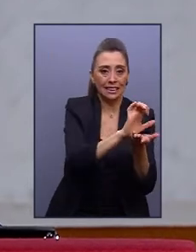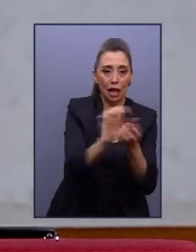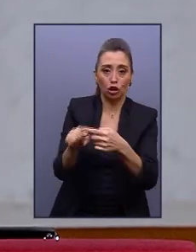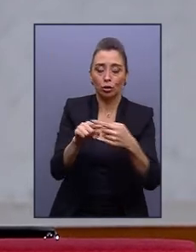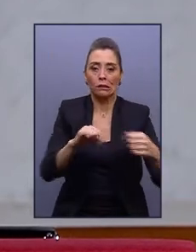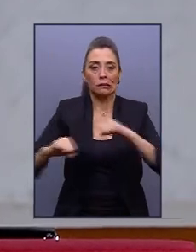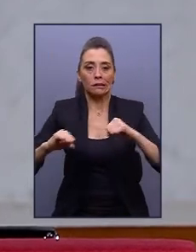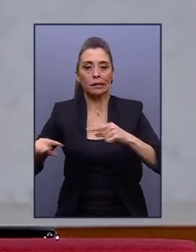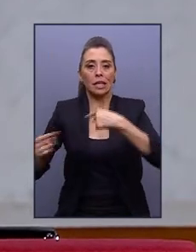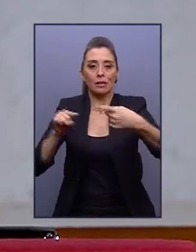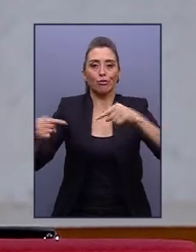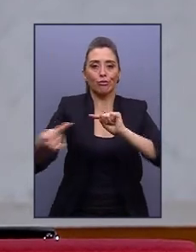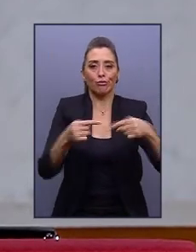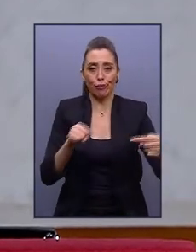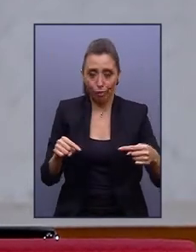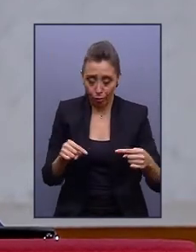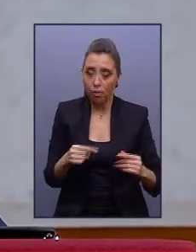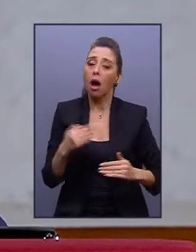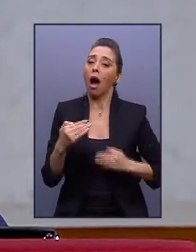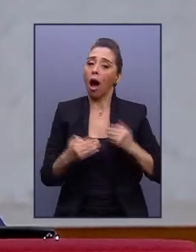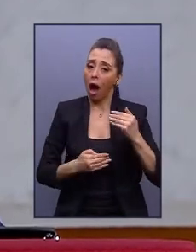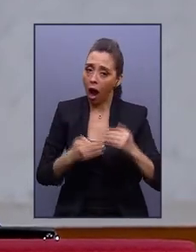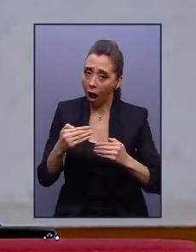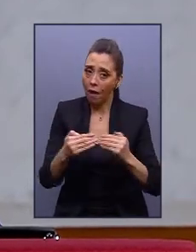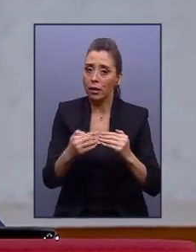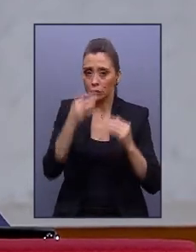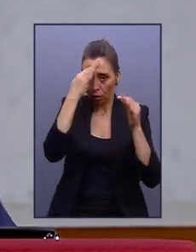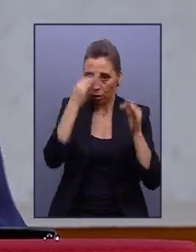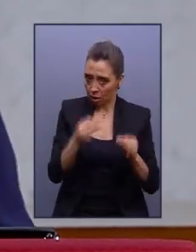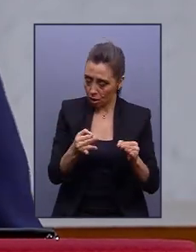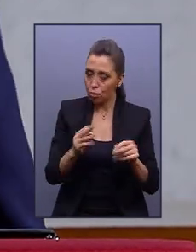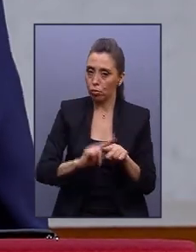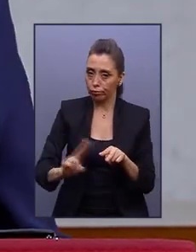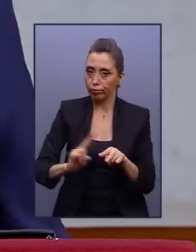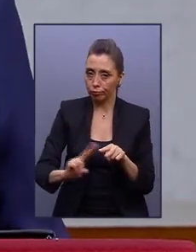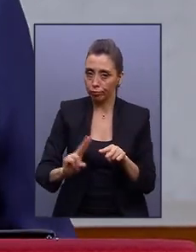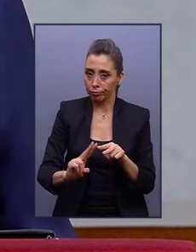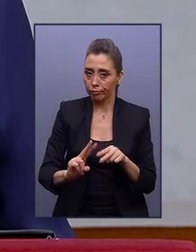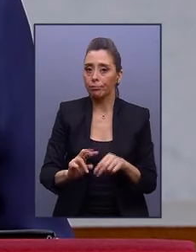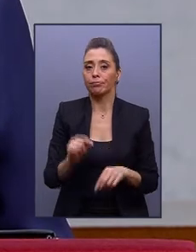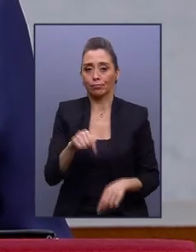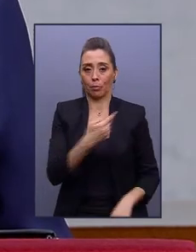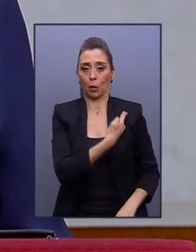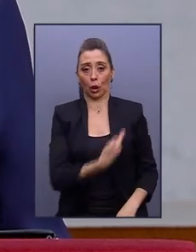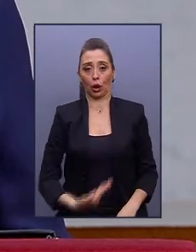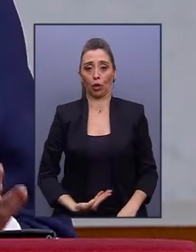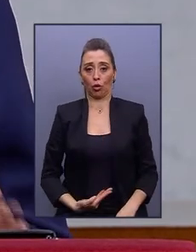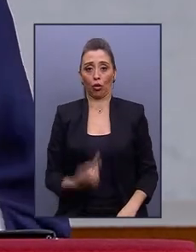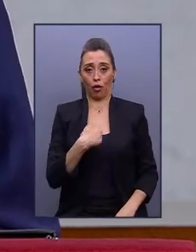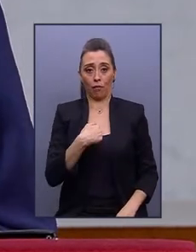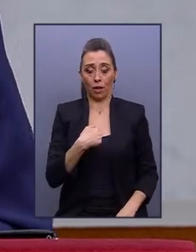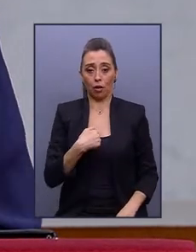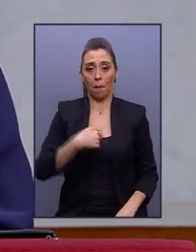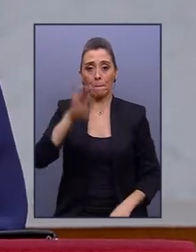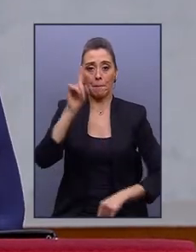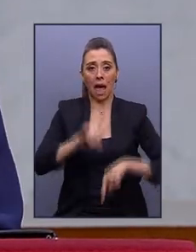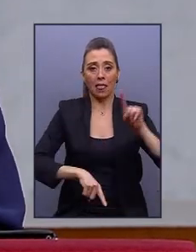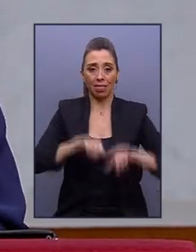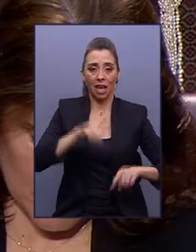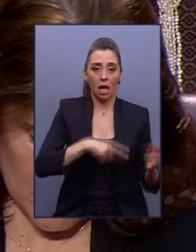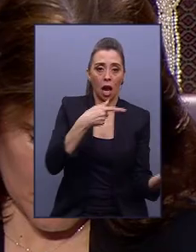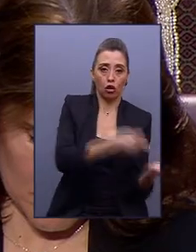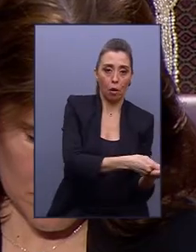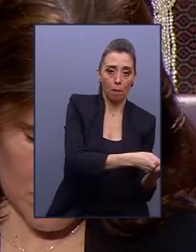sociedad. Hemos seguido avanzando con medidas impostergables y quiero destacar que este gobierno es el que más tierras ha adquirido